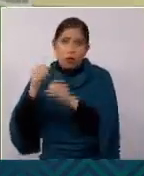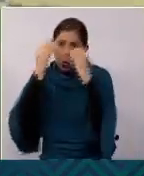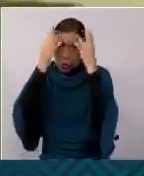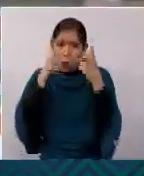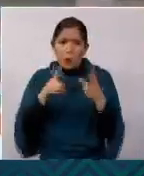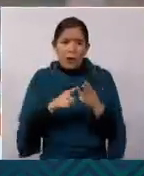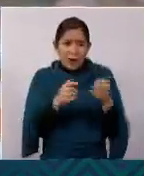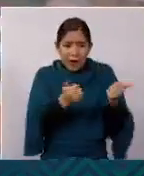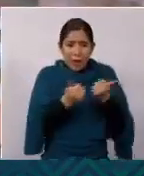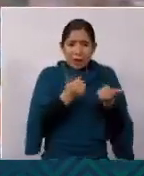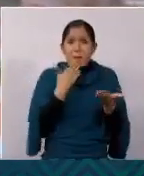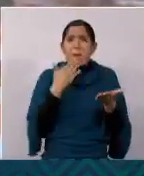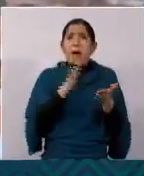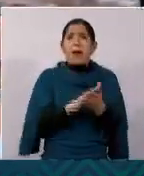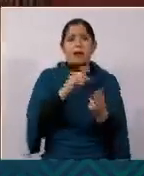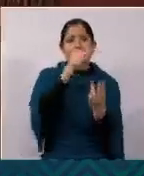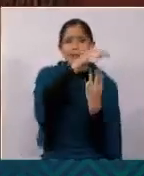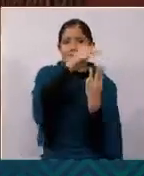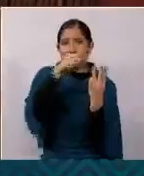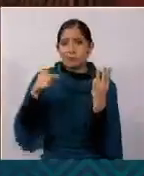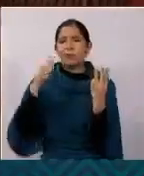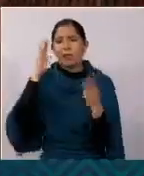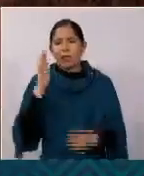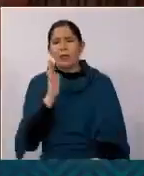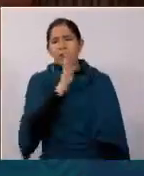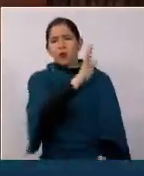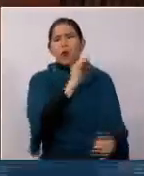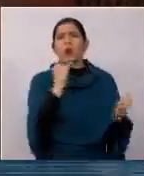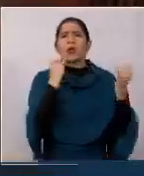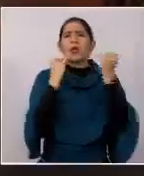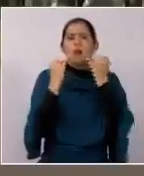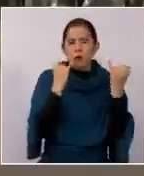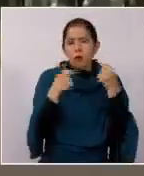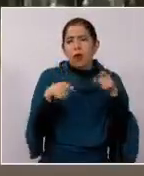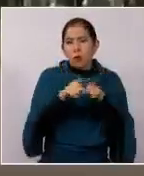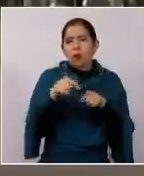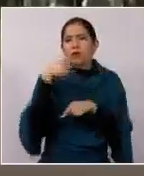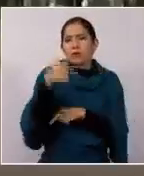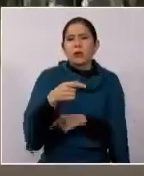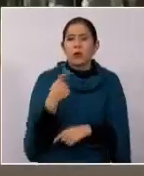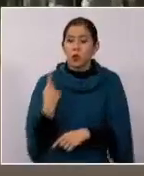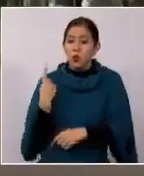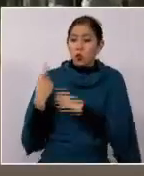al parecer, serán parte del informe que brindará el gobernador Luis Fernando Camacho en su